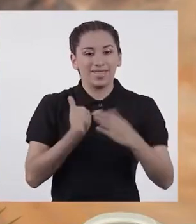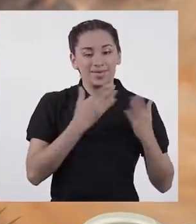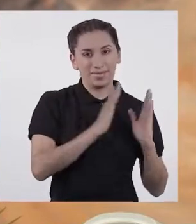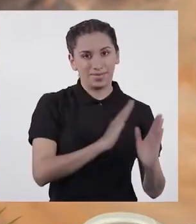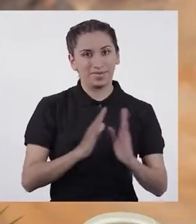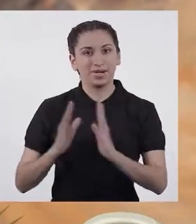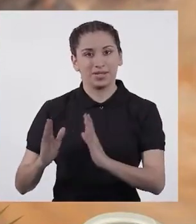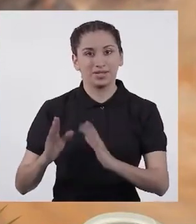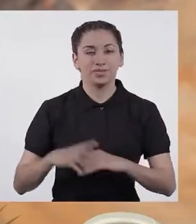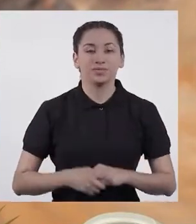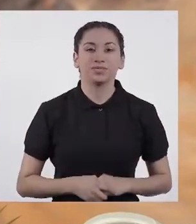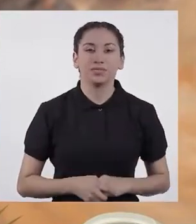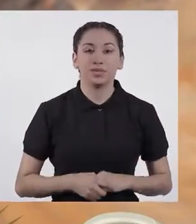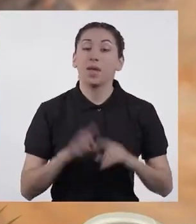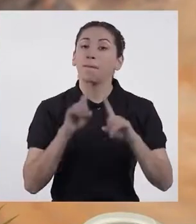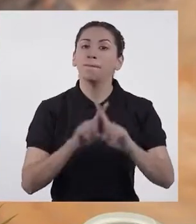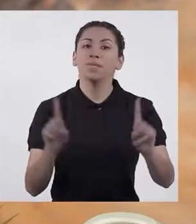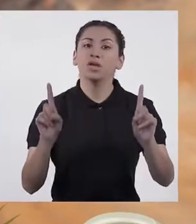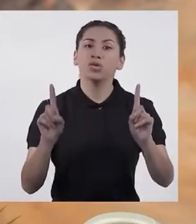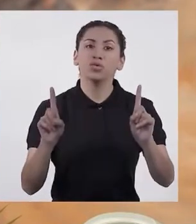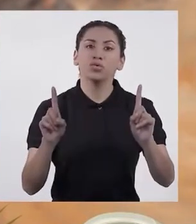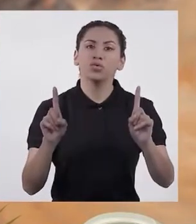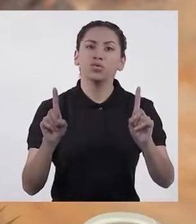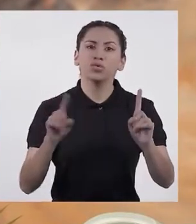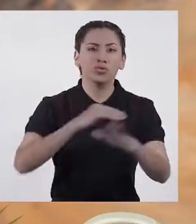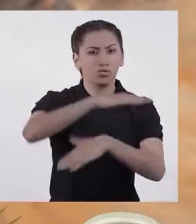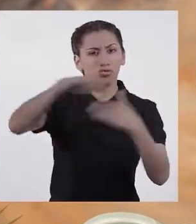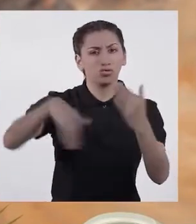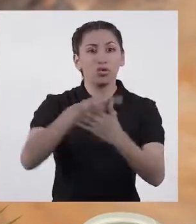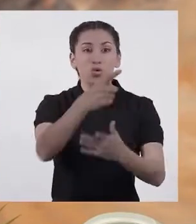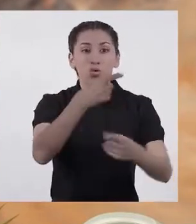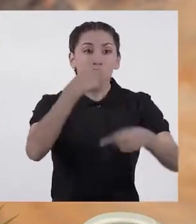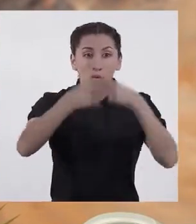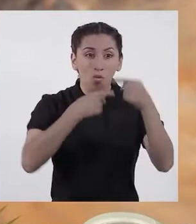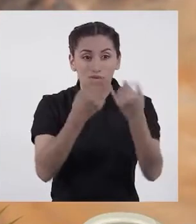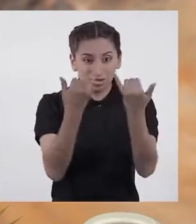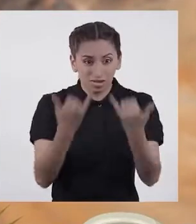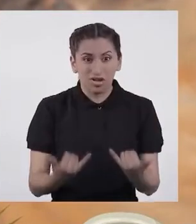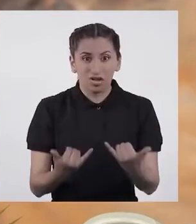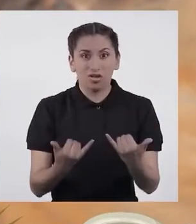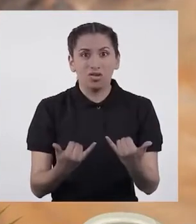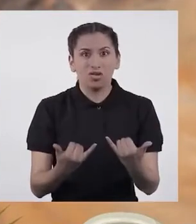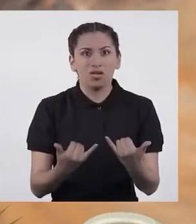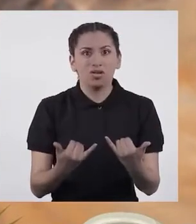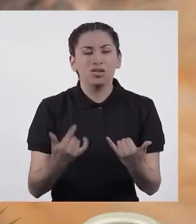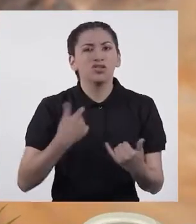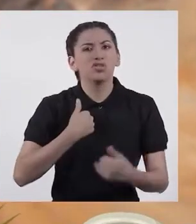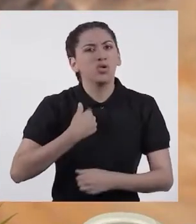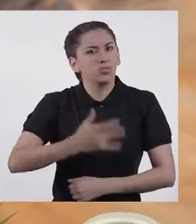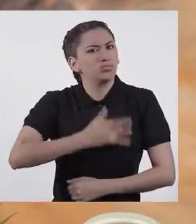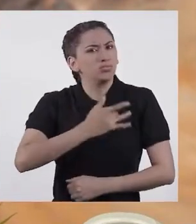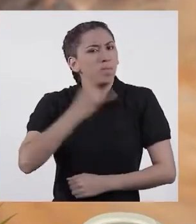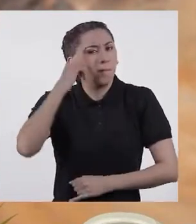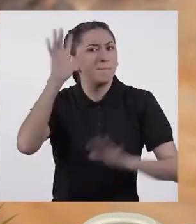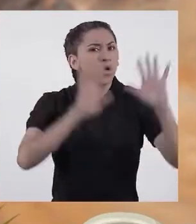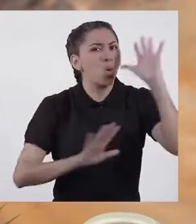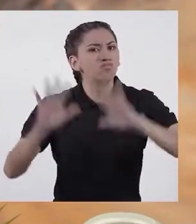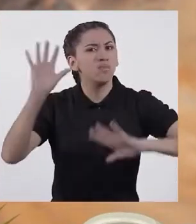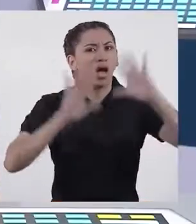prevención. Sin embargo, todo lo que me has comentado hoy me ha dejado